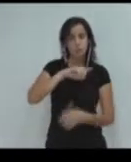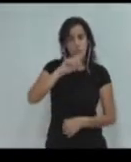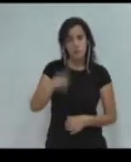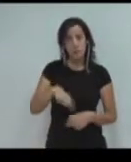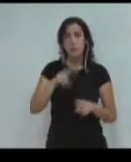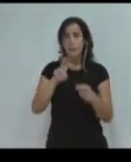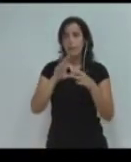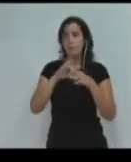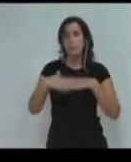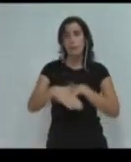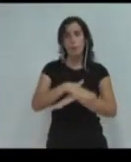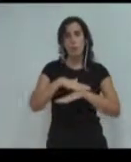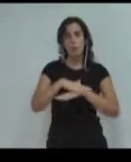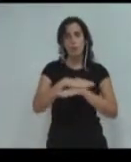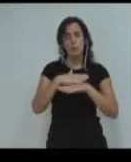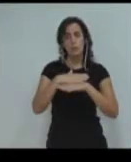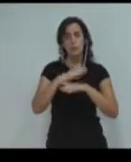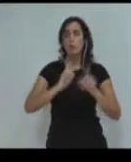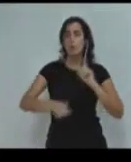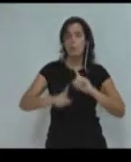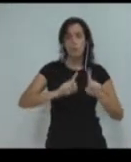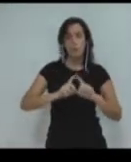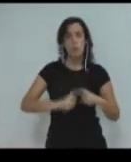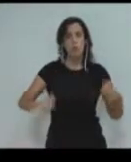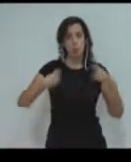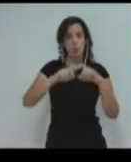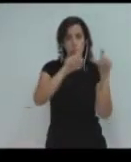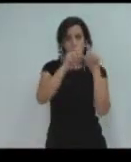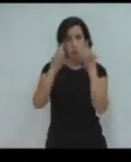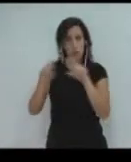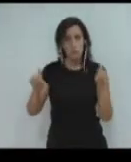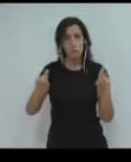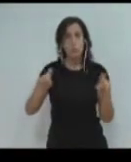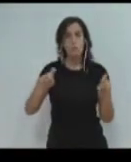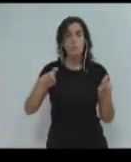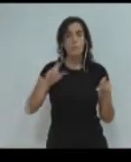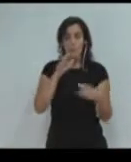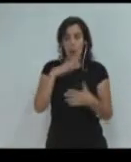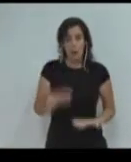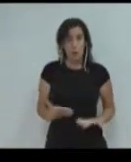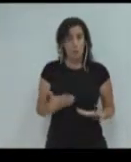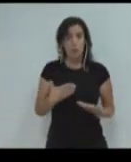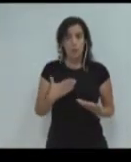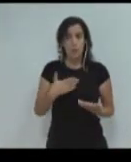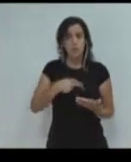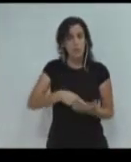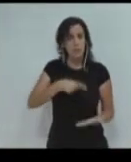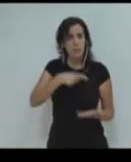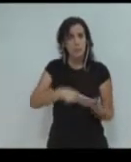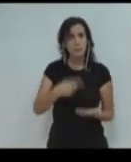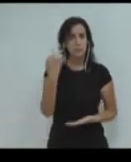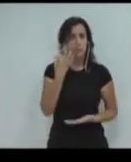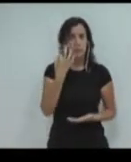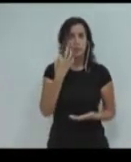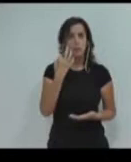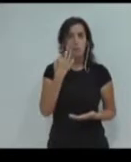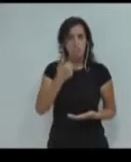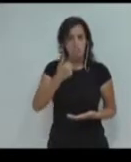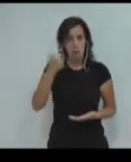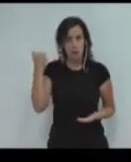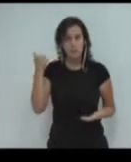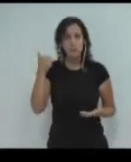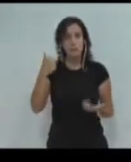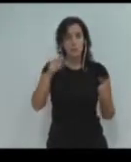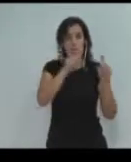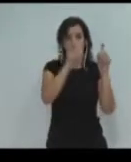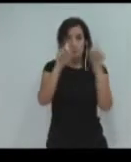temas de gobierno corporativo, el tema de se exige, hoy en día cada vez se está exigiendo más que las